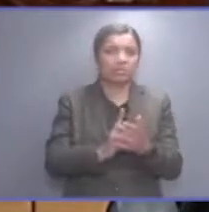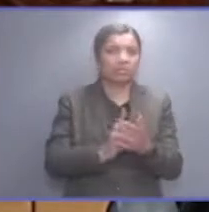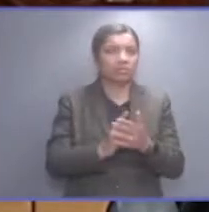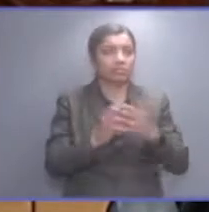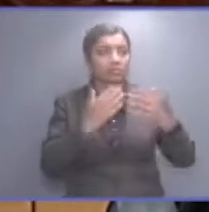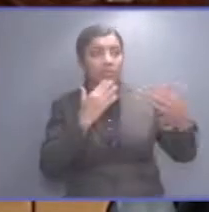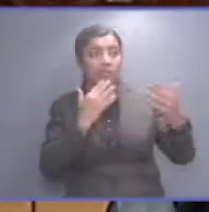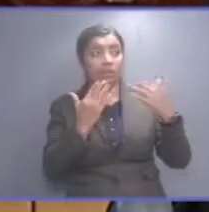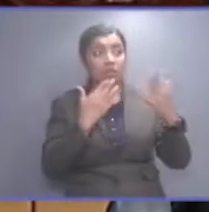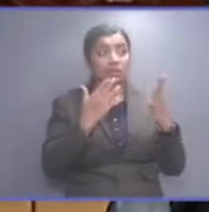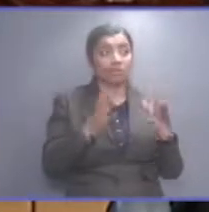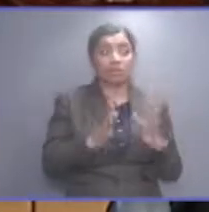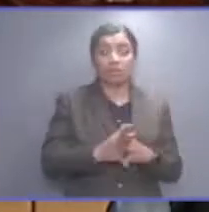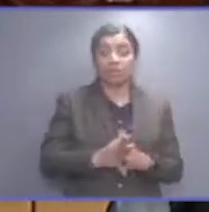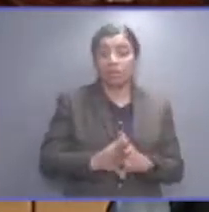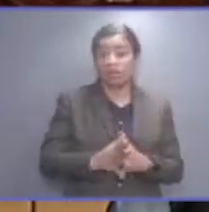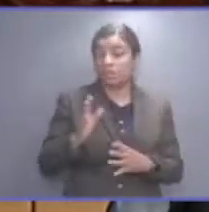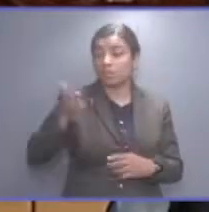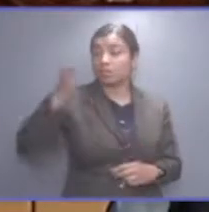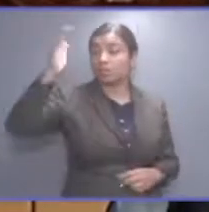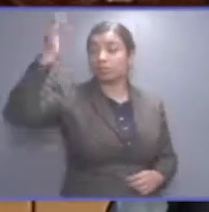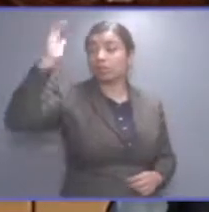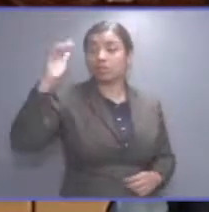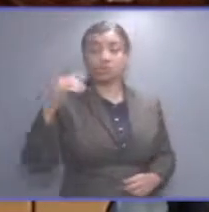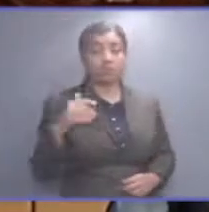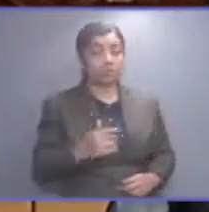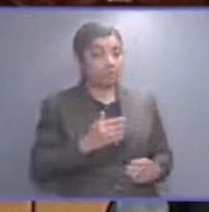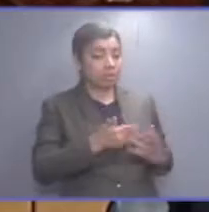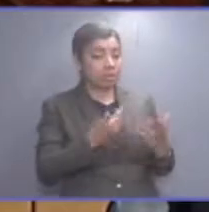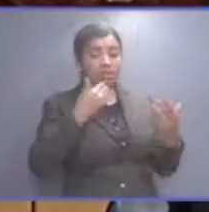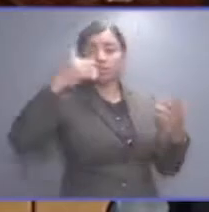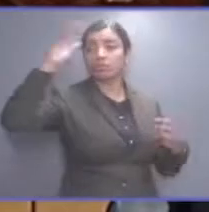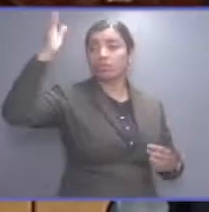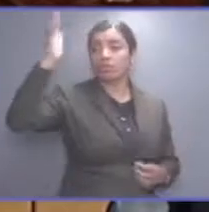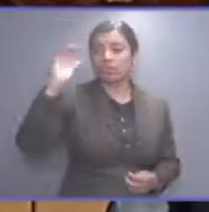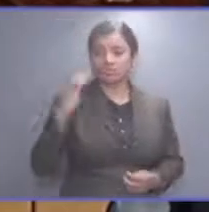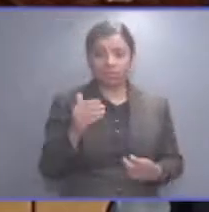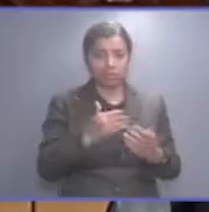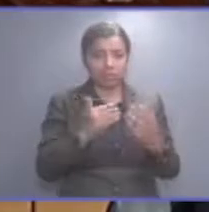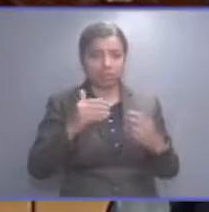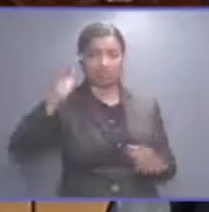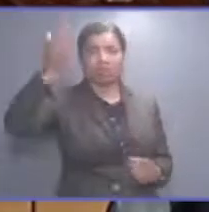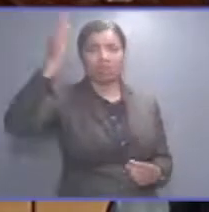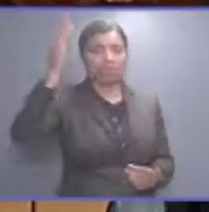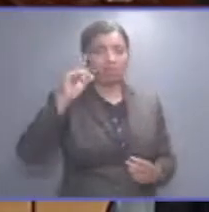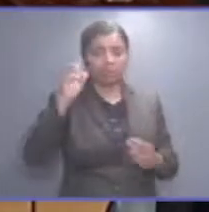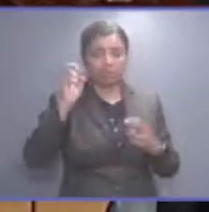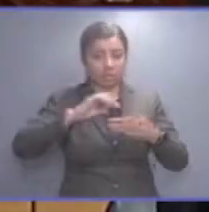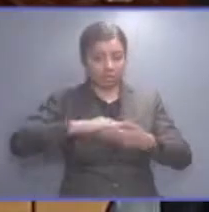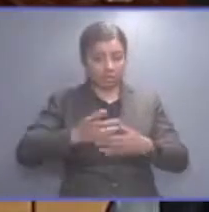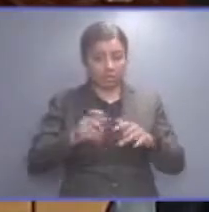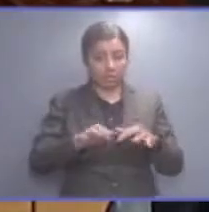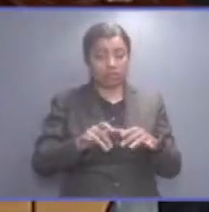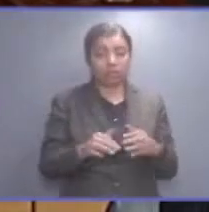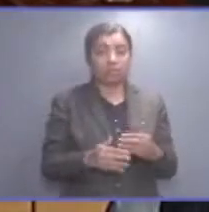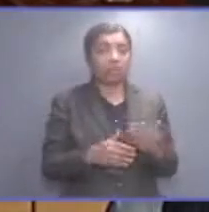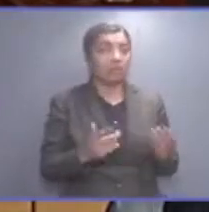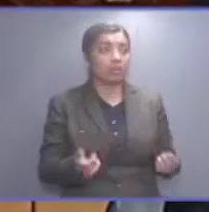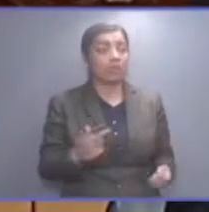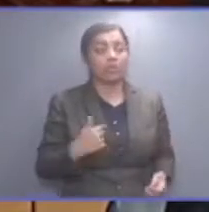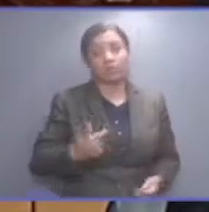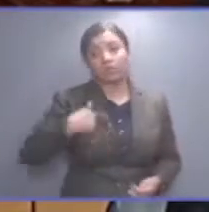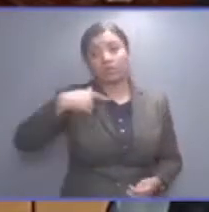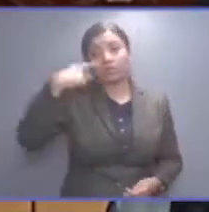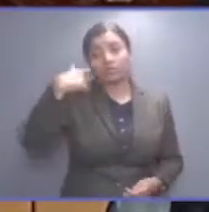de el discurso, que cambiemos el discurso. Y voy al tema de las computadoras y voy a poner un